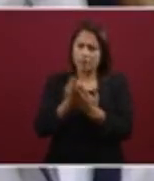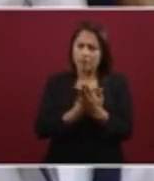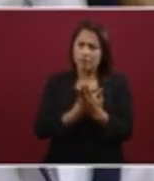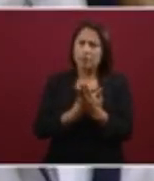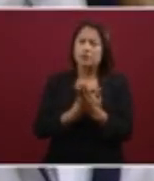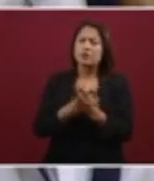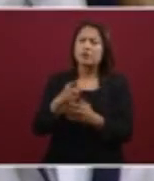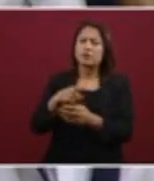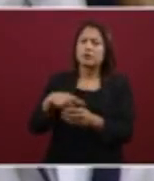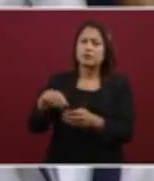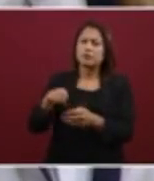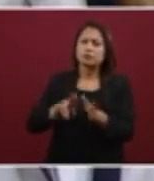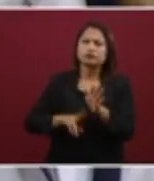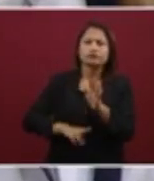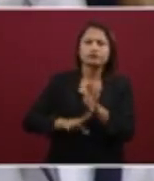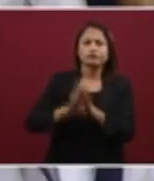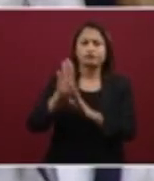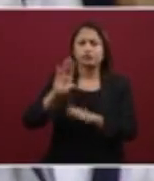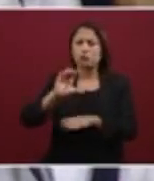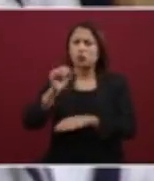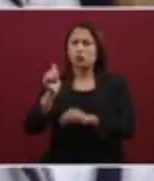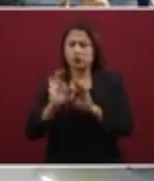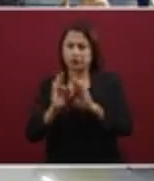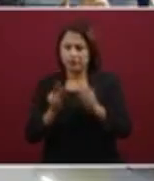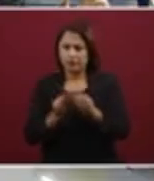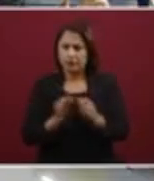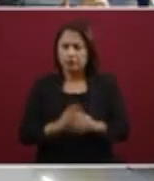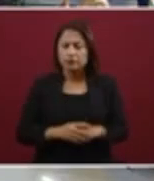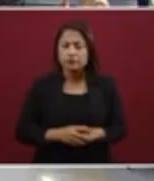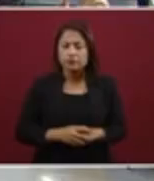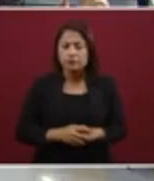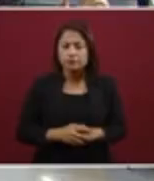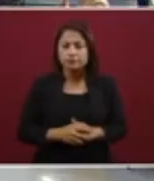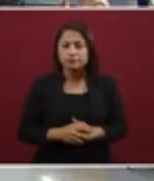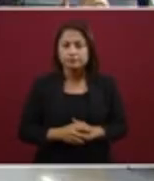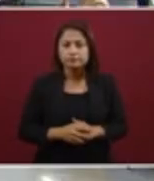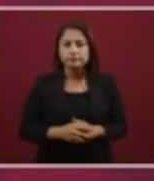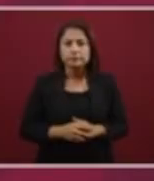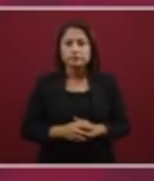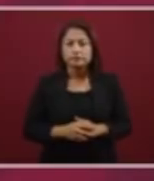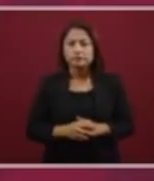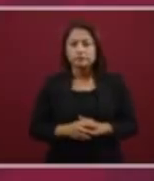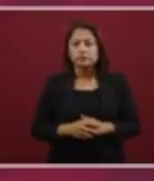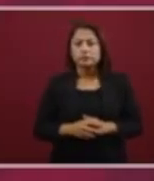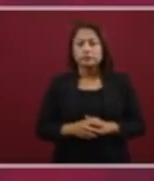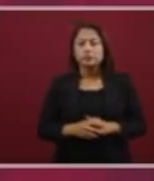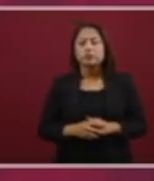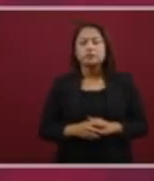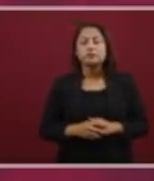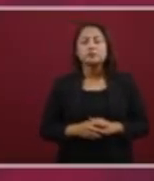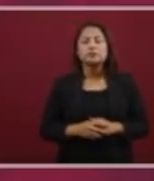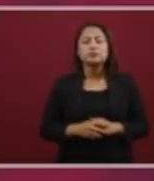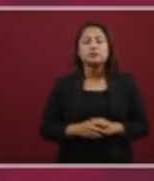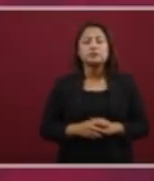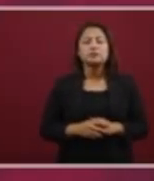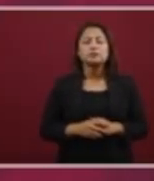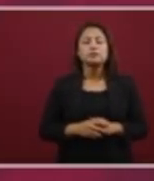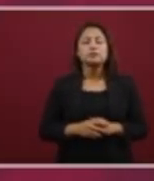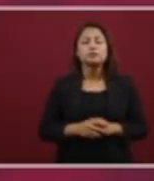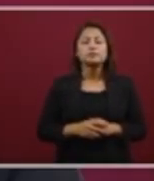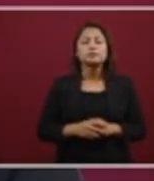constitucional de la SEP. Sí, miren, ya la vez pasada trataste el tema.